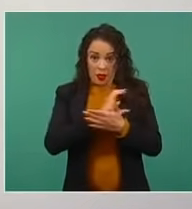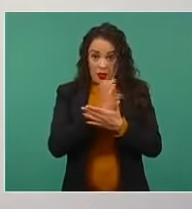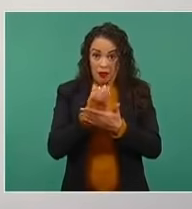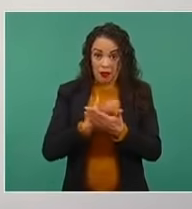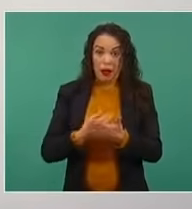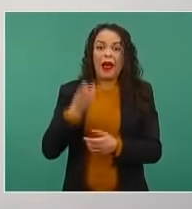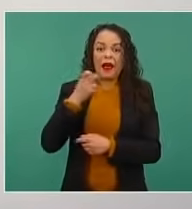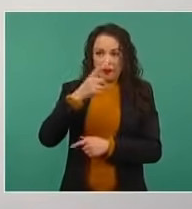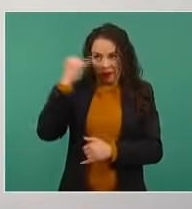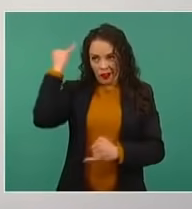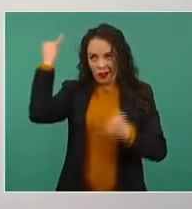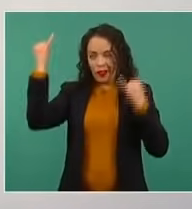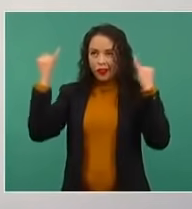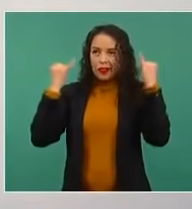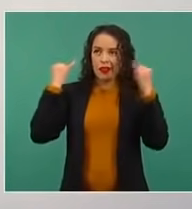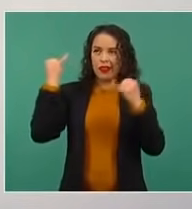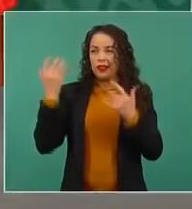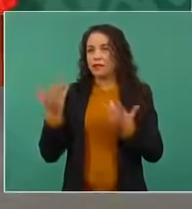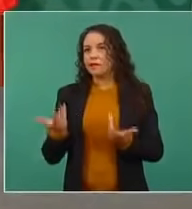a vender